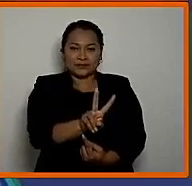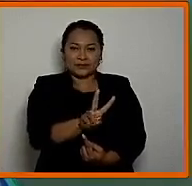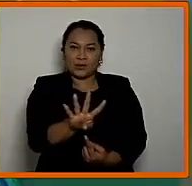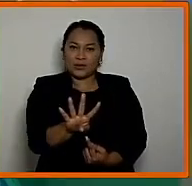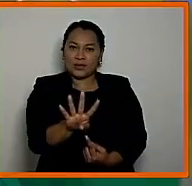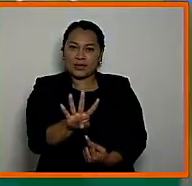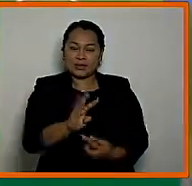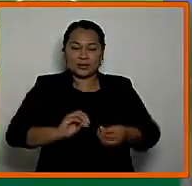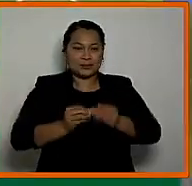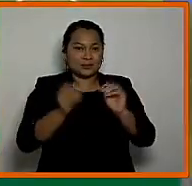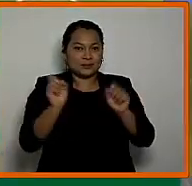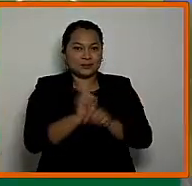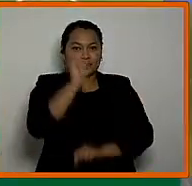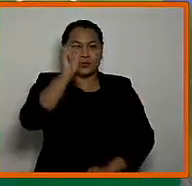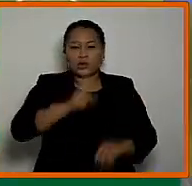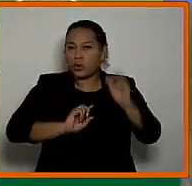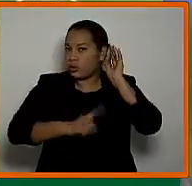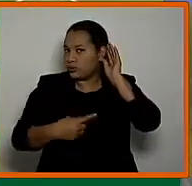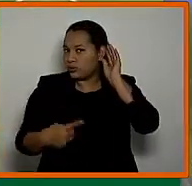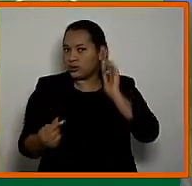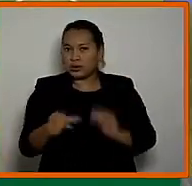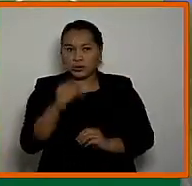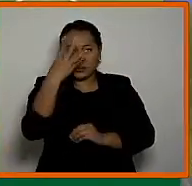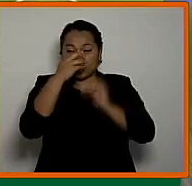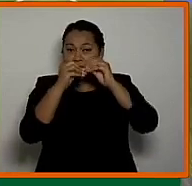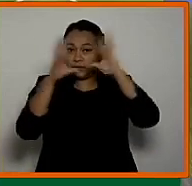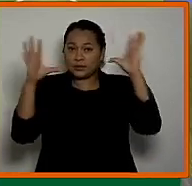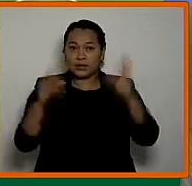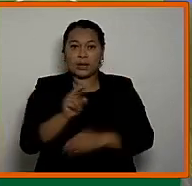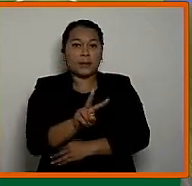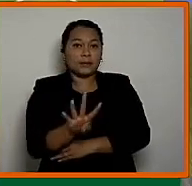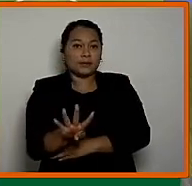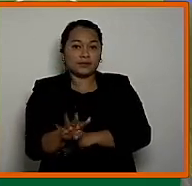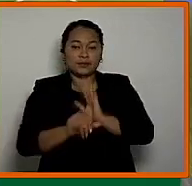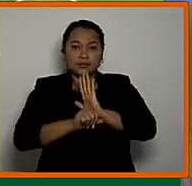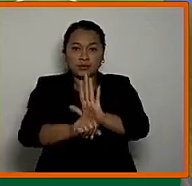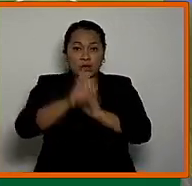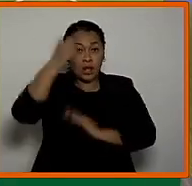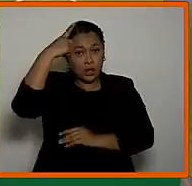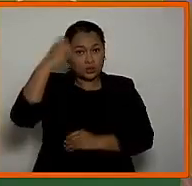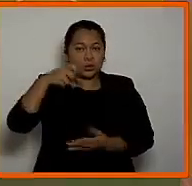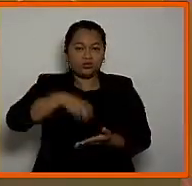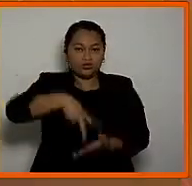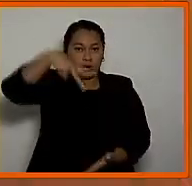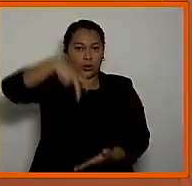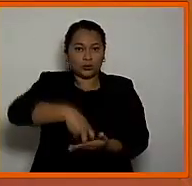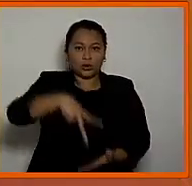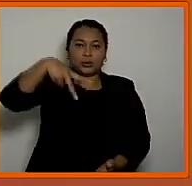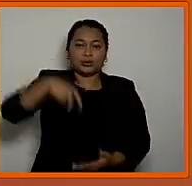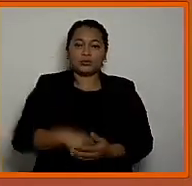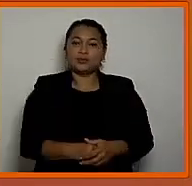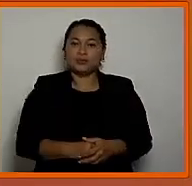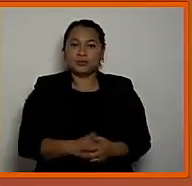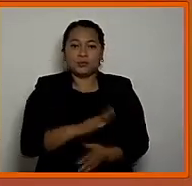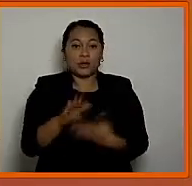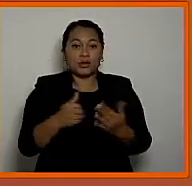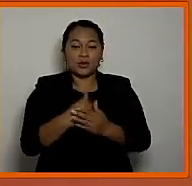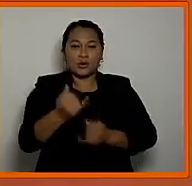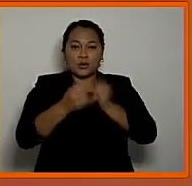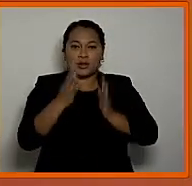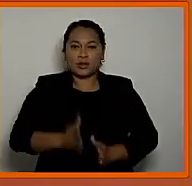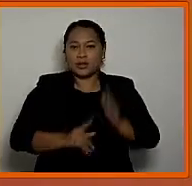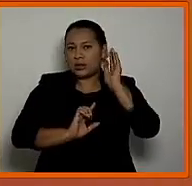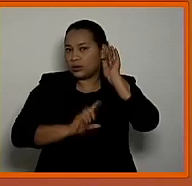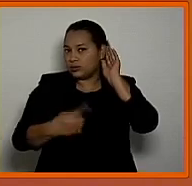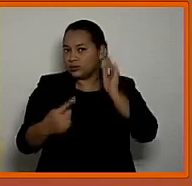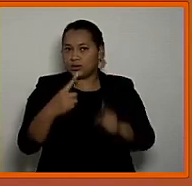4. Número favorecido para esta linda mañana es el 24 con su símbolo de sueños, sapo. Pero si estás esperando la esfera ganadora de Multi X,